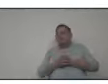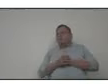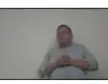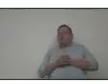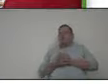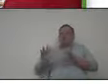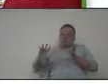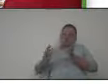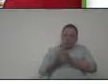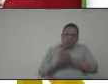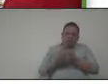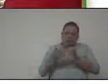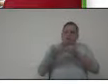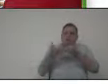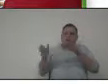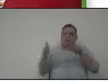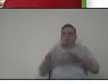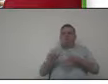incluyendo y abriendo